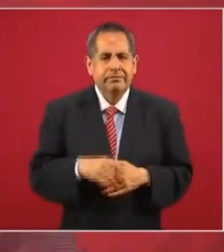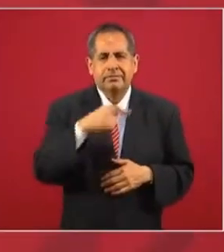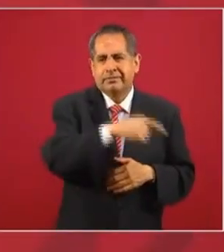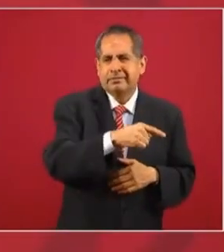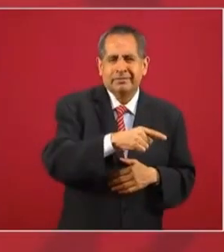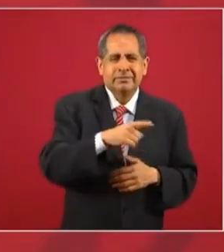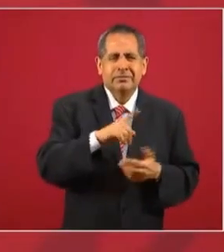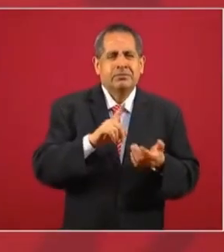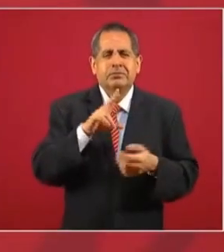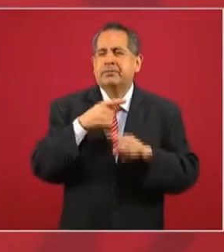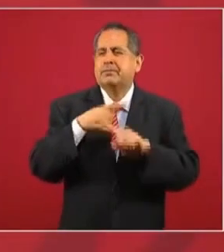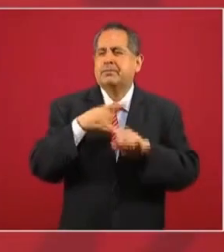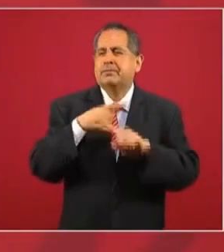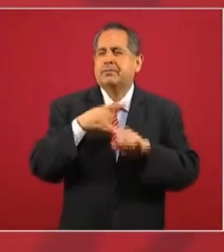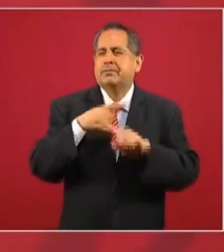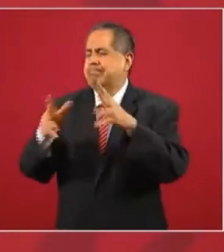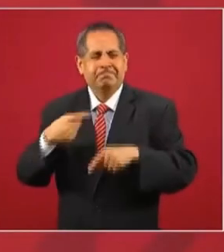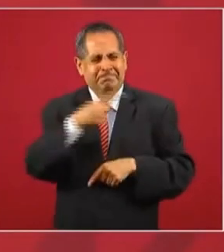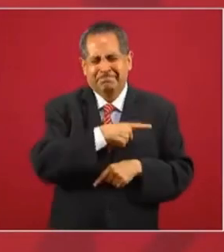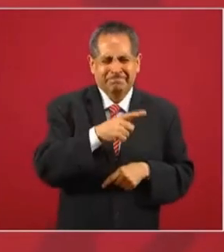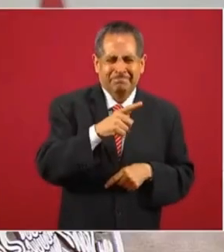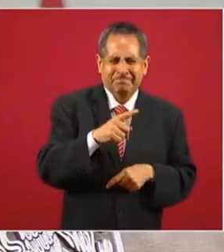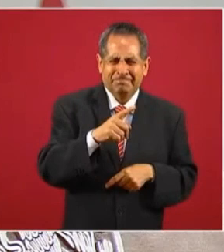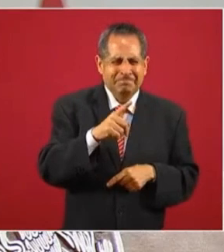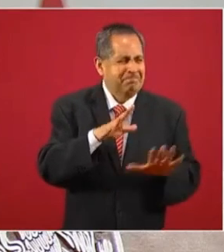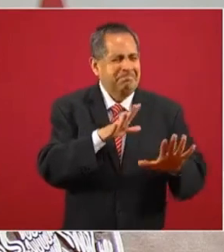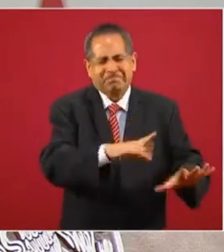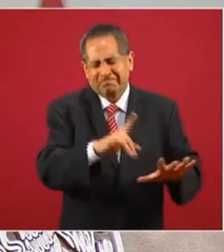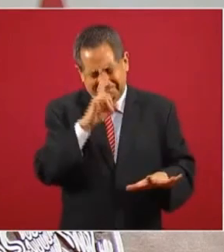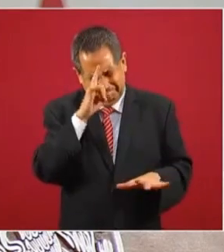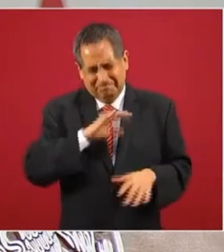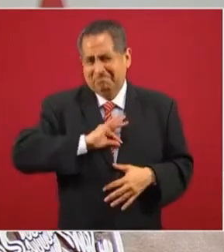es peste, es el principal problema del país.